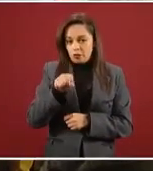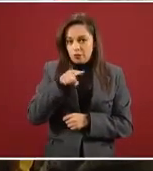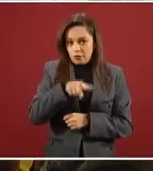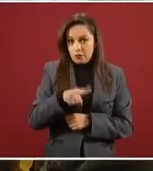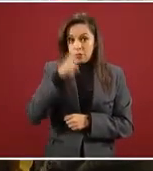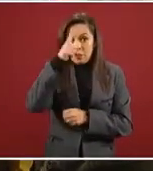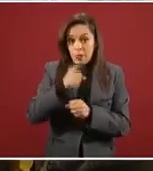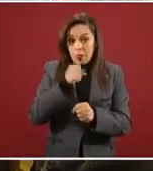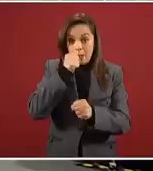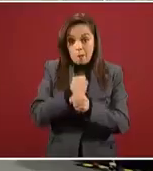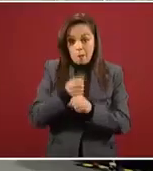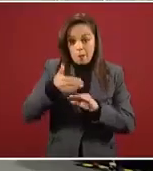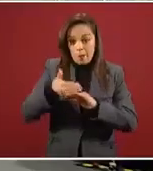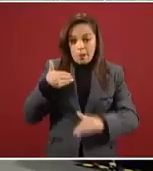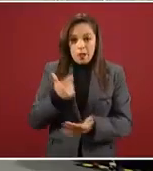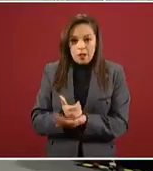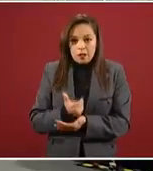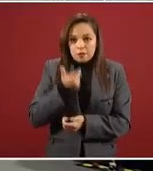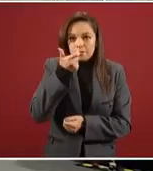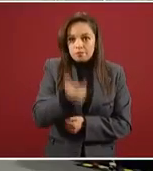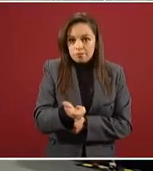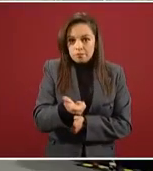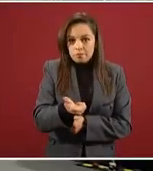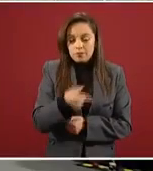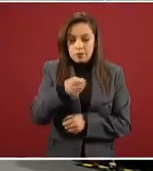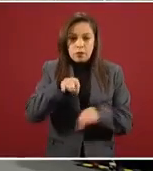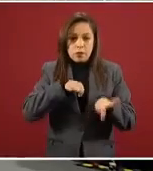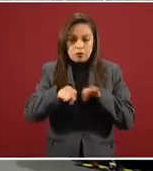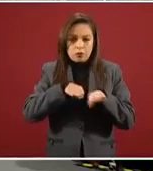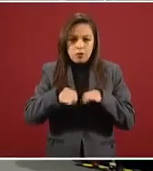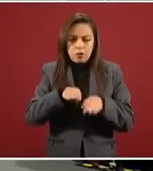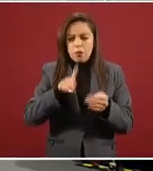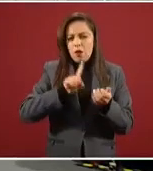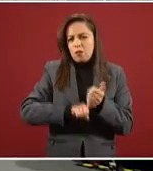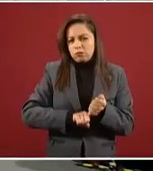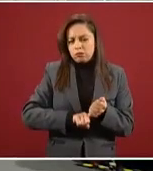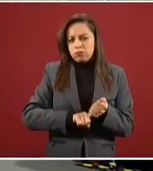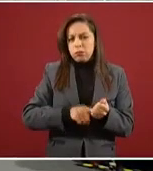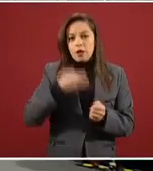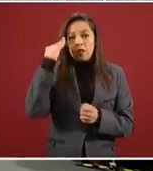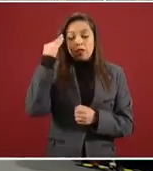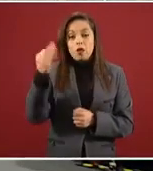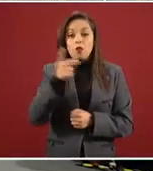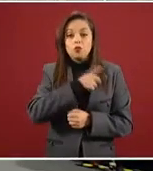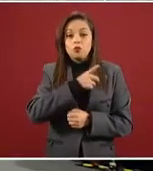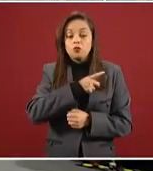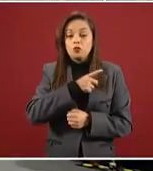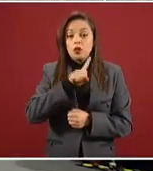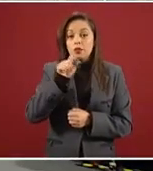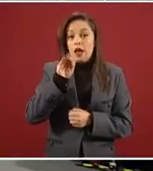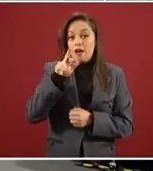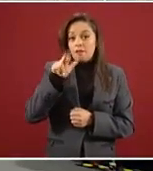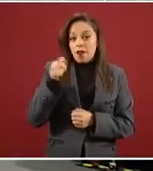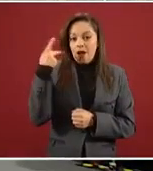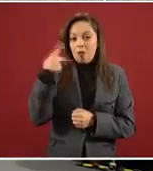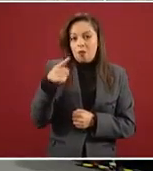anual anticipado, lo cual, aunque trabajen solamente en la época de la zafra, en el